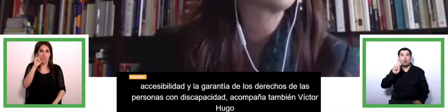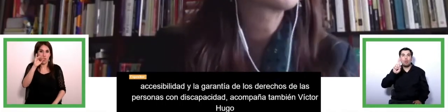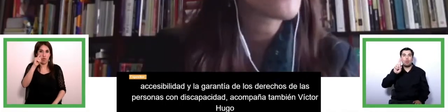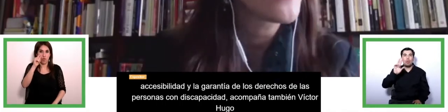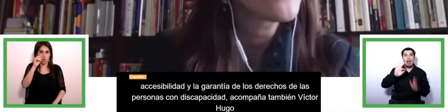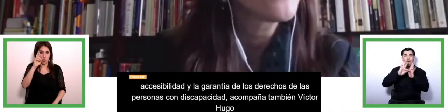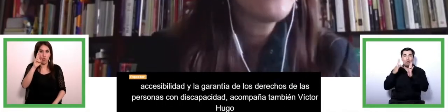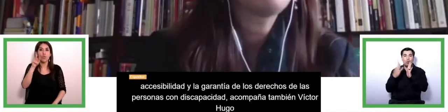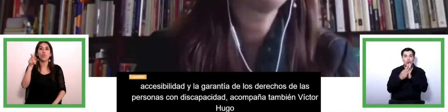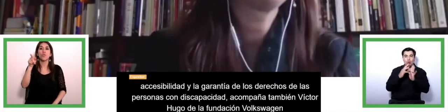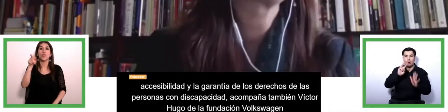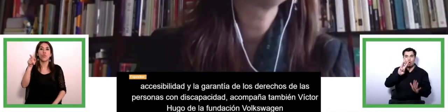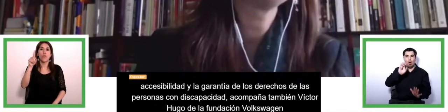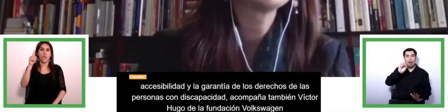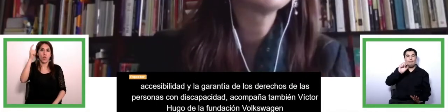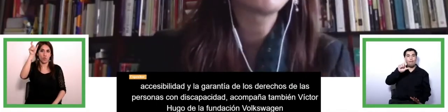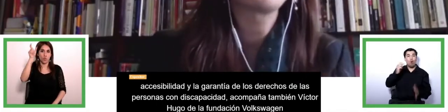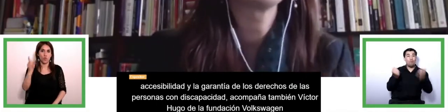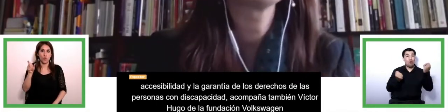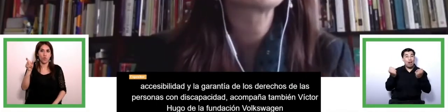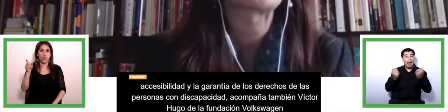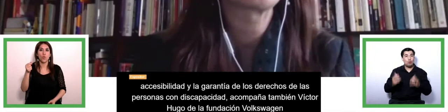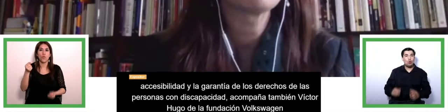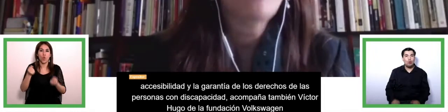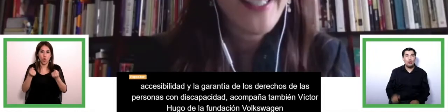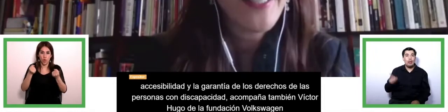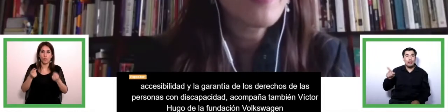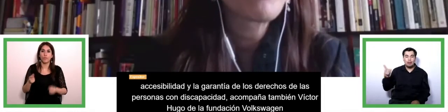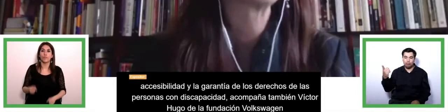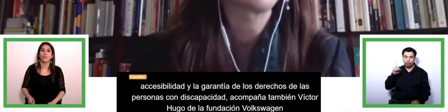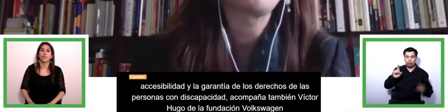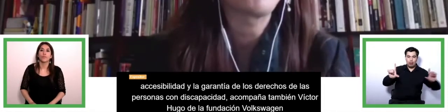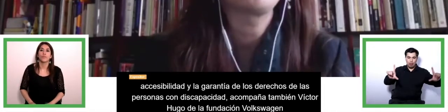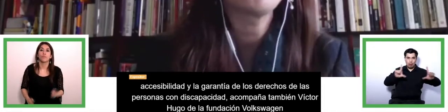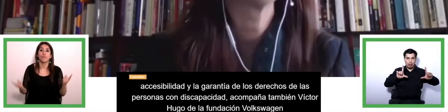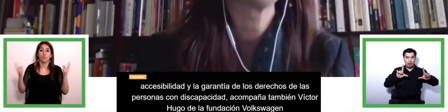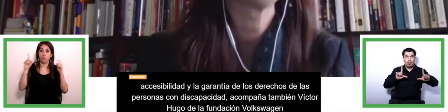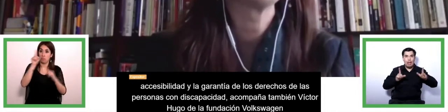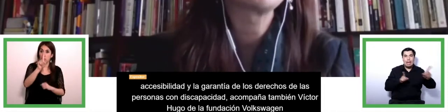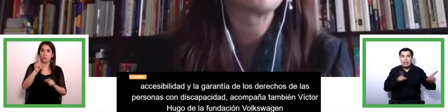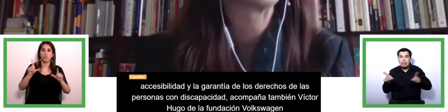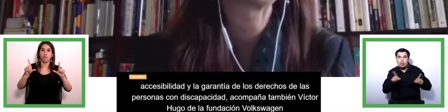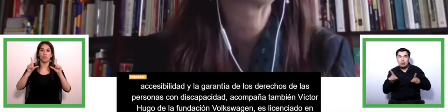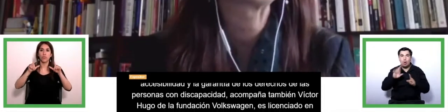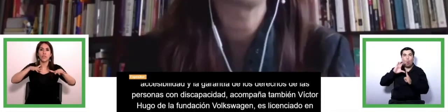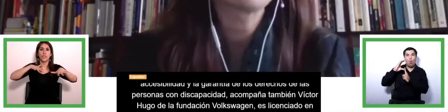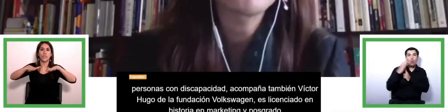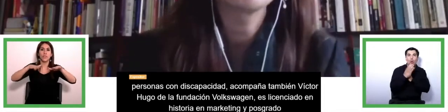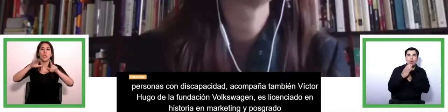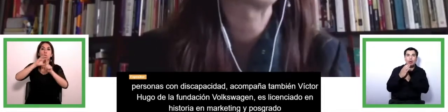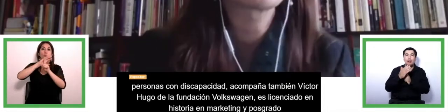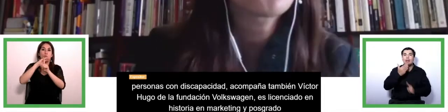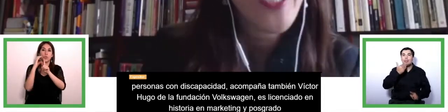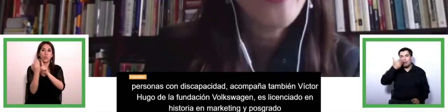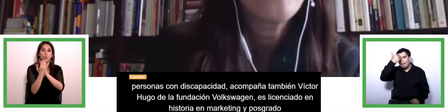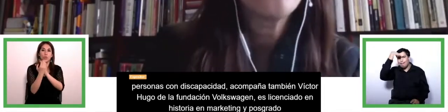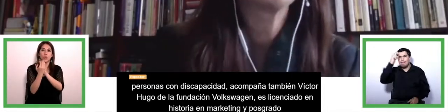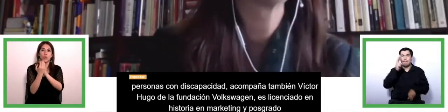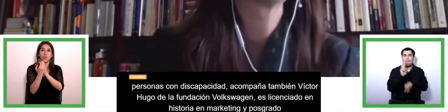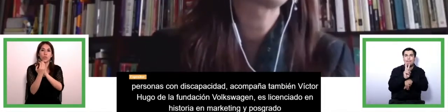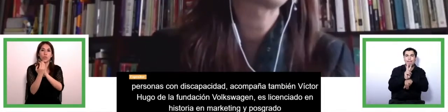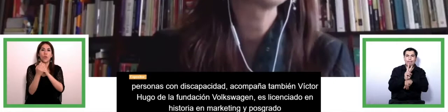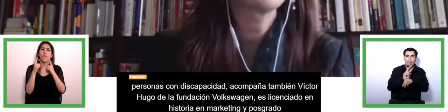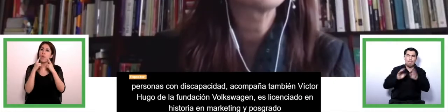la Fundación Volkswagen. Víctor es licenciado en Historia y Marketing, posgraduado en Gestión Cultural y máster en Historia